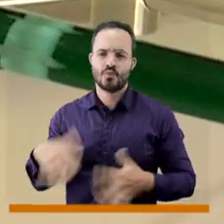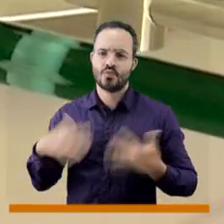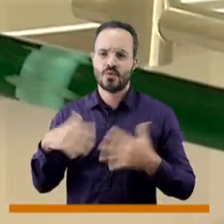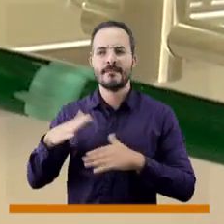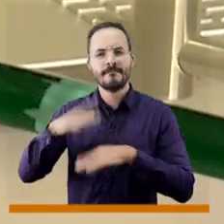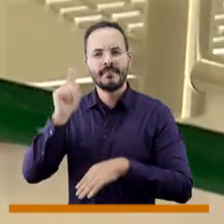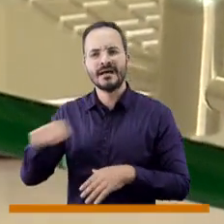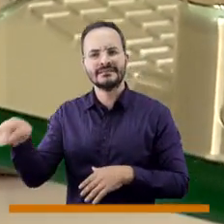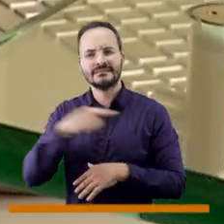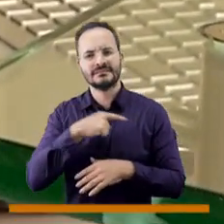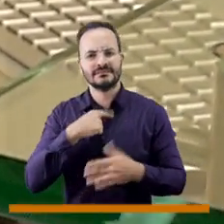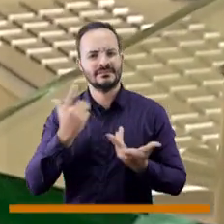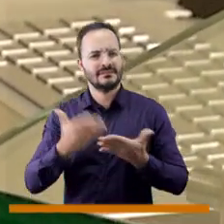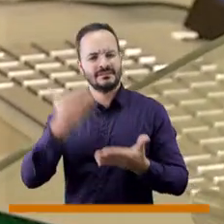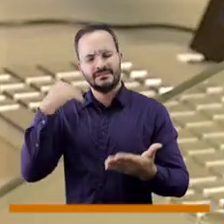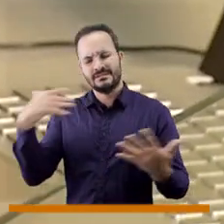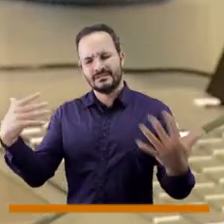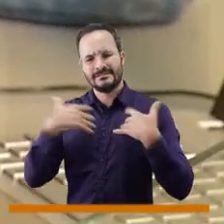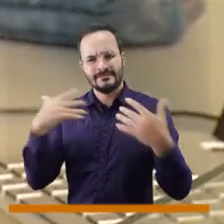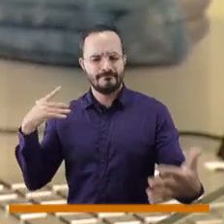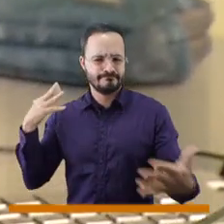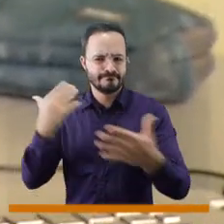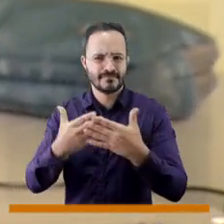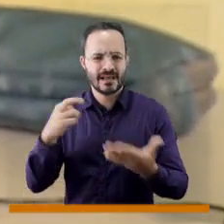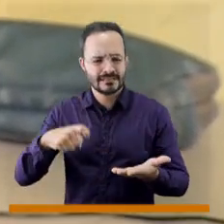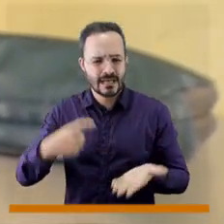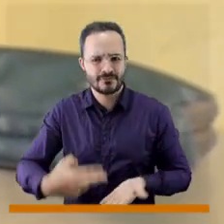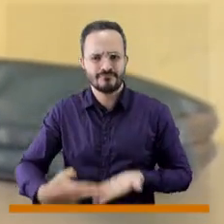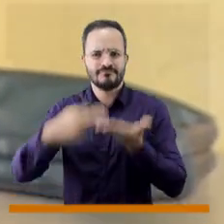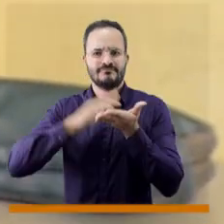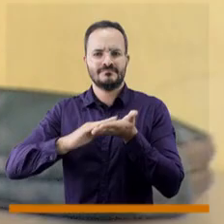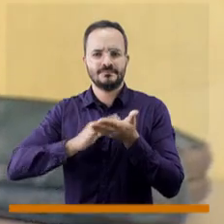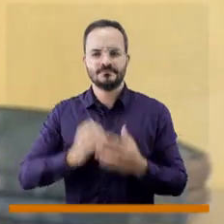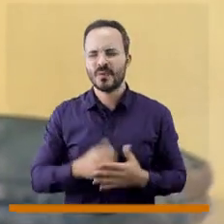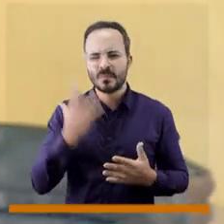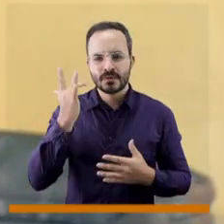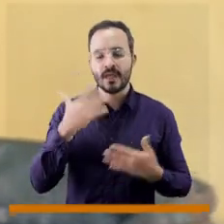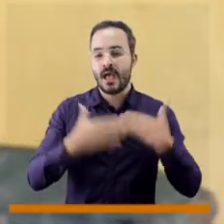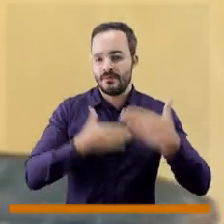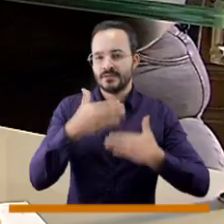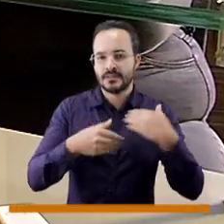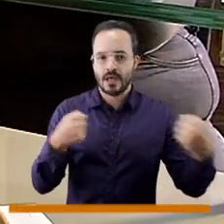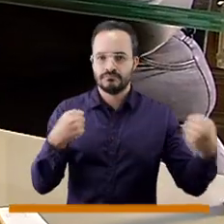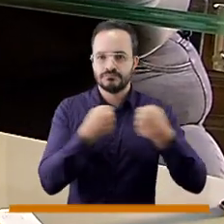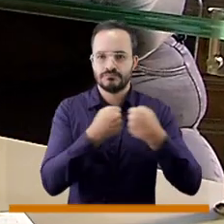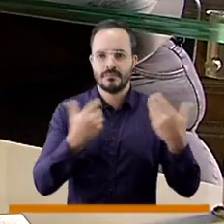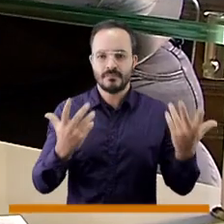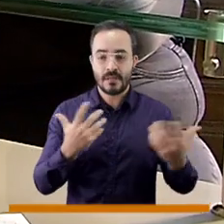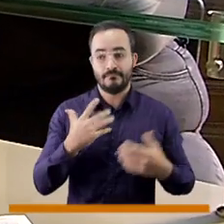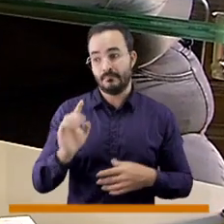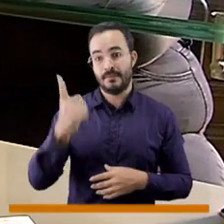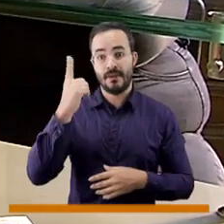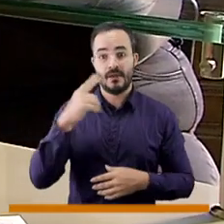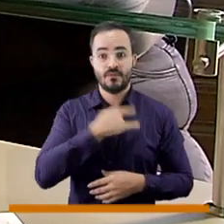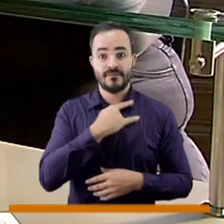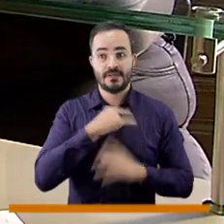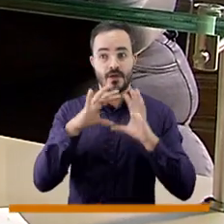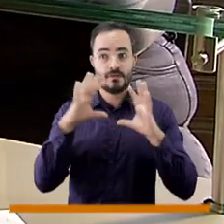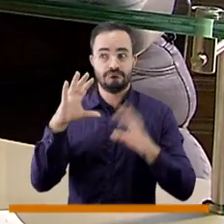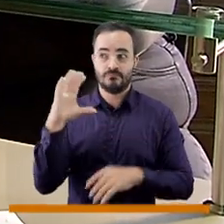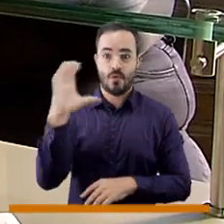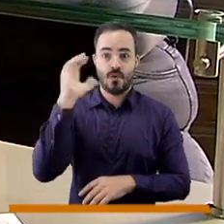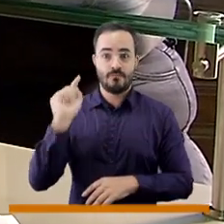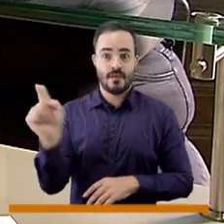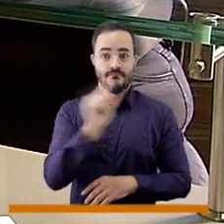venimos atendiendo un convenio como Universidad de Antioquia, la primera en el país que hace una alianza con la